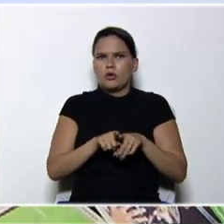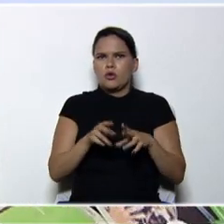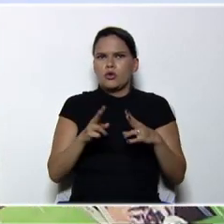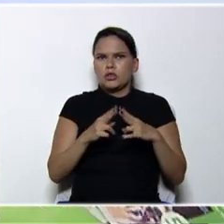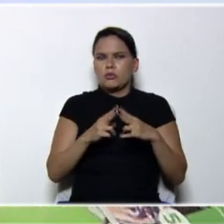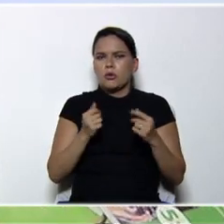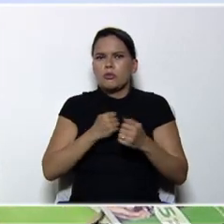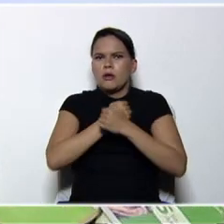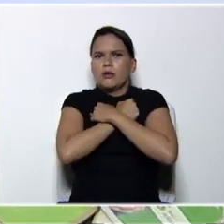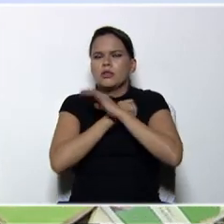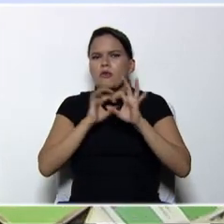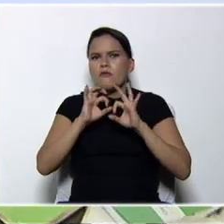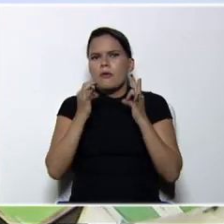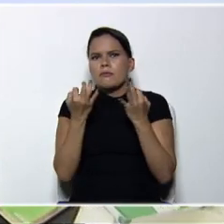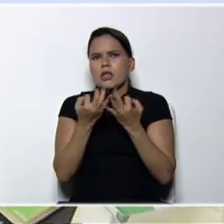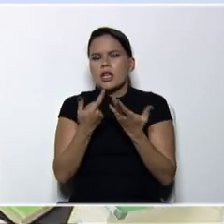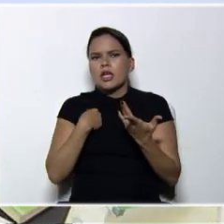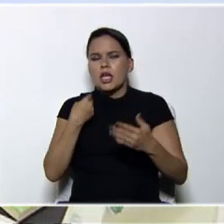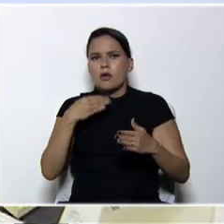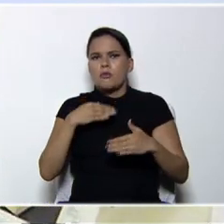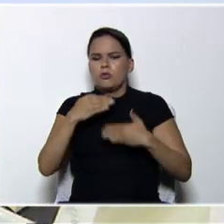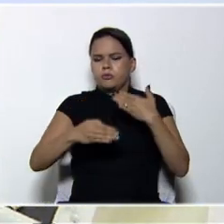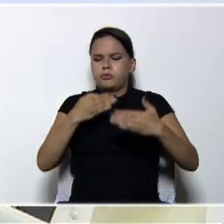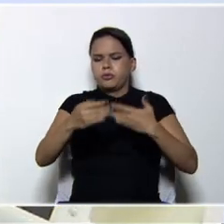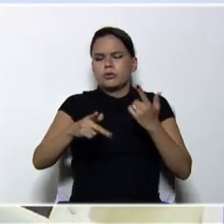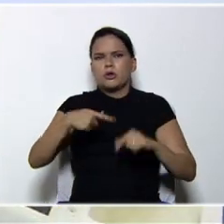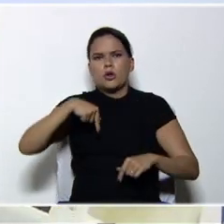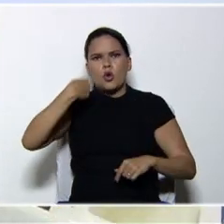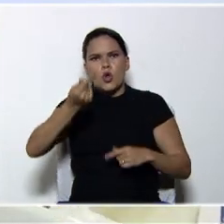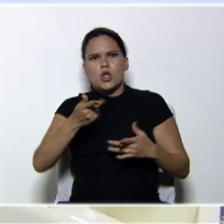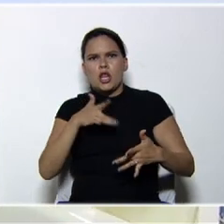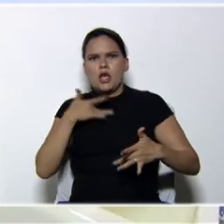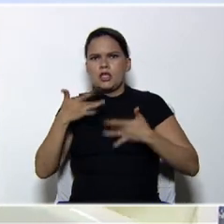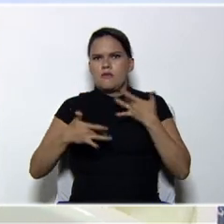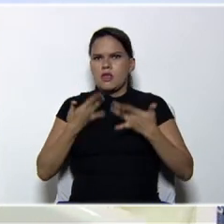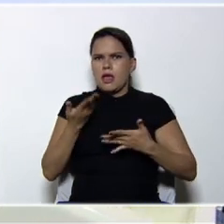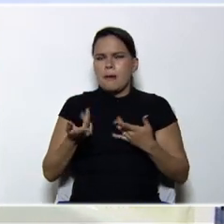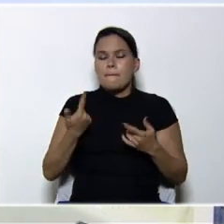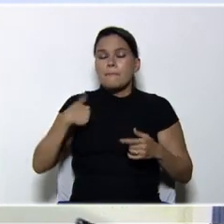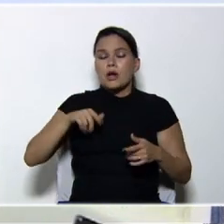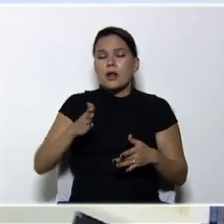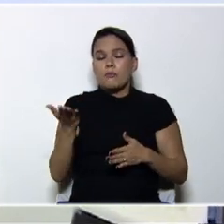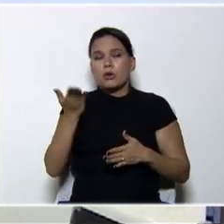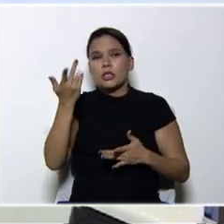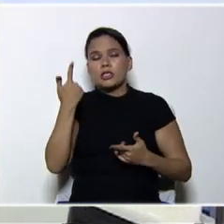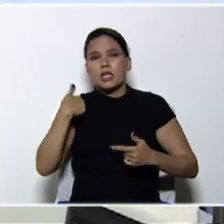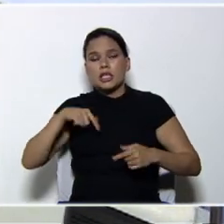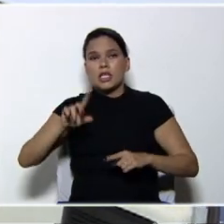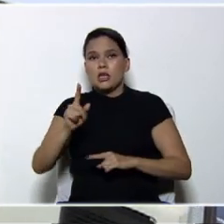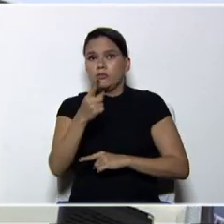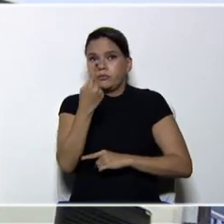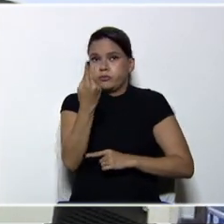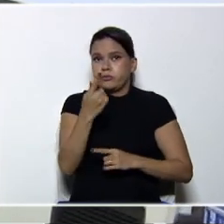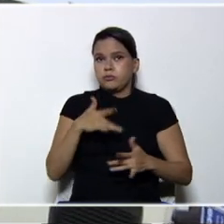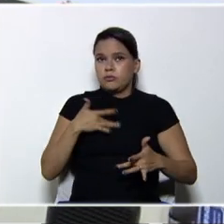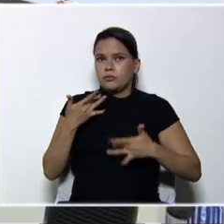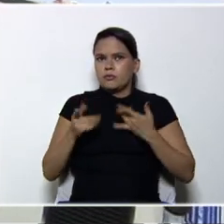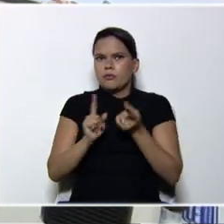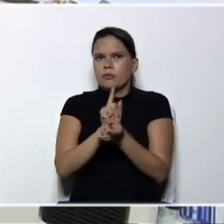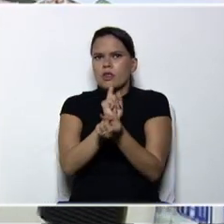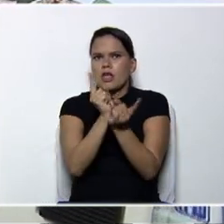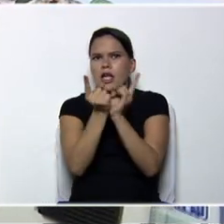en familia, que ya lo hemos desarrollado en otras actividades. Pero en este caso la importancia que tiene una acción es de